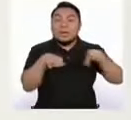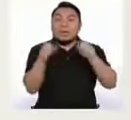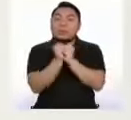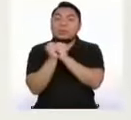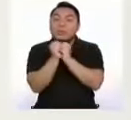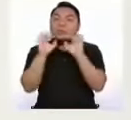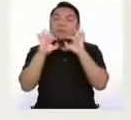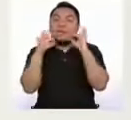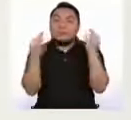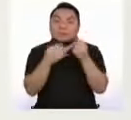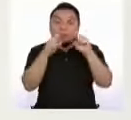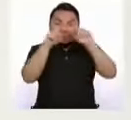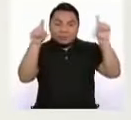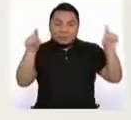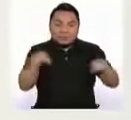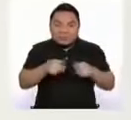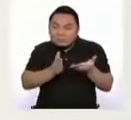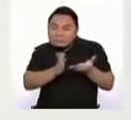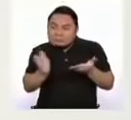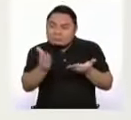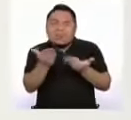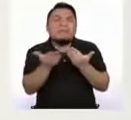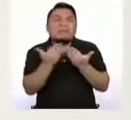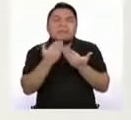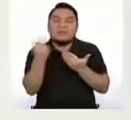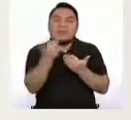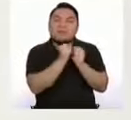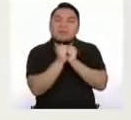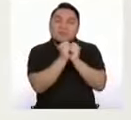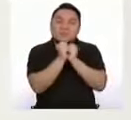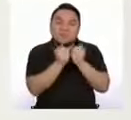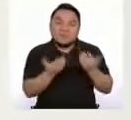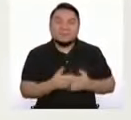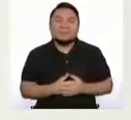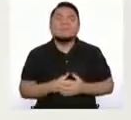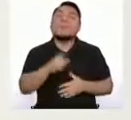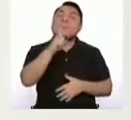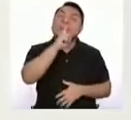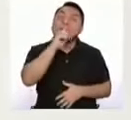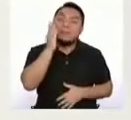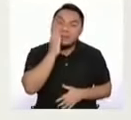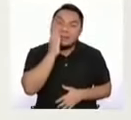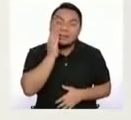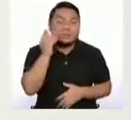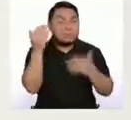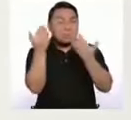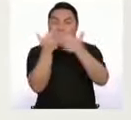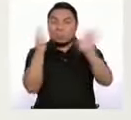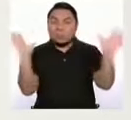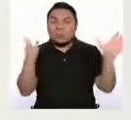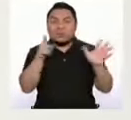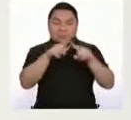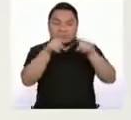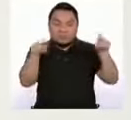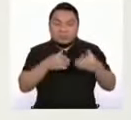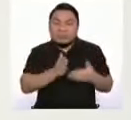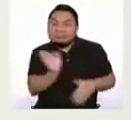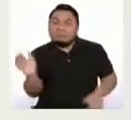familia laberintos sencillos que puedan resolver juntos. Papis, sea cual sea el laberinto que les